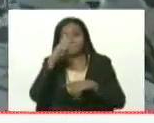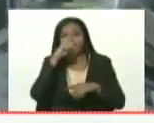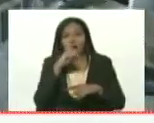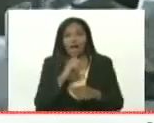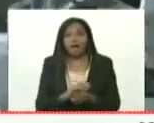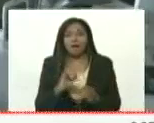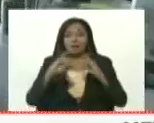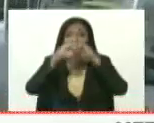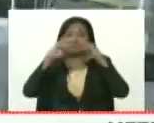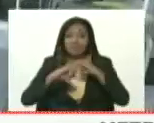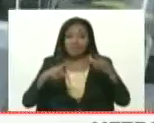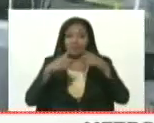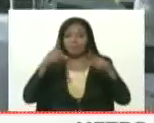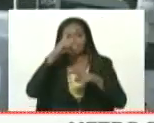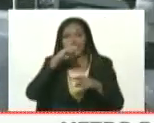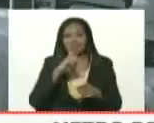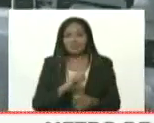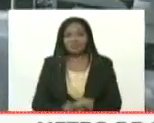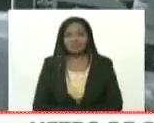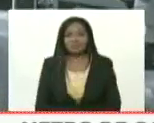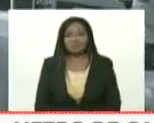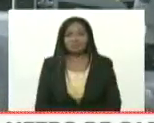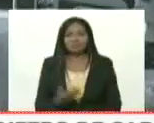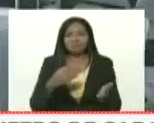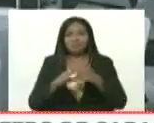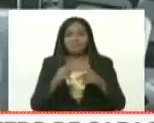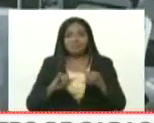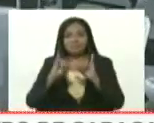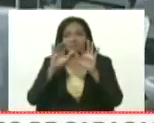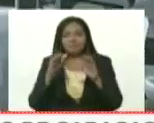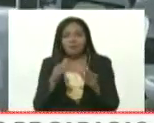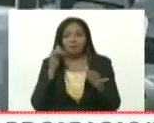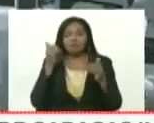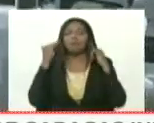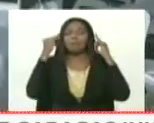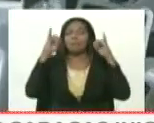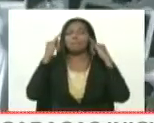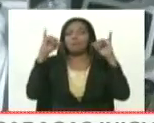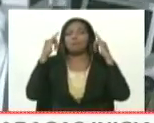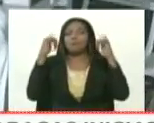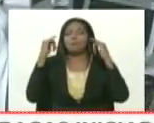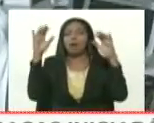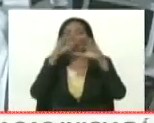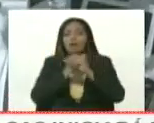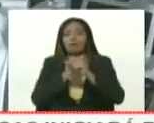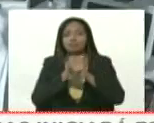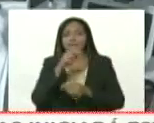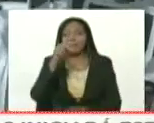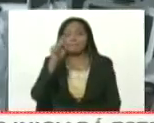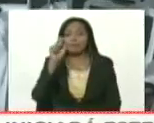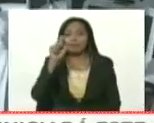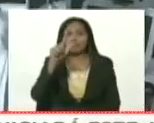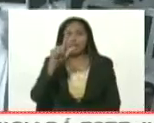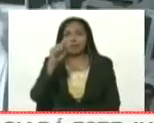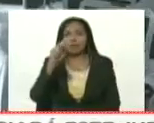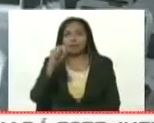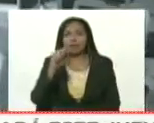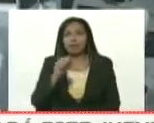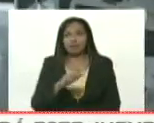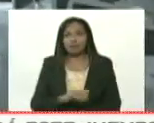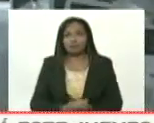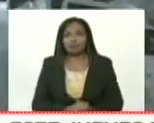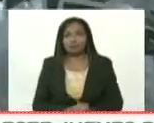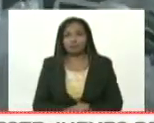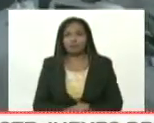Ah, feliz cumpleaños. Nos fuimos por una discoteca en la noche, la discoteca Patana, en Las Mercedes, ahí estuvimos.